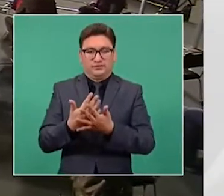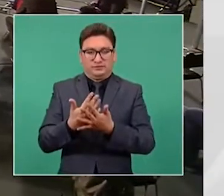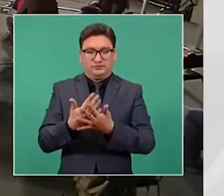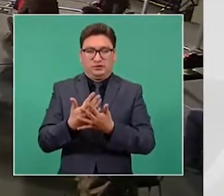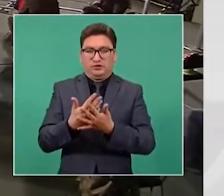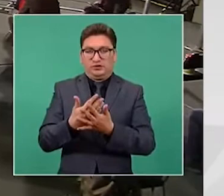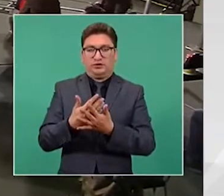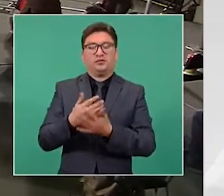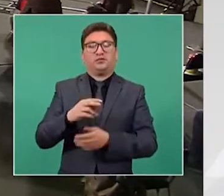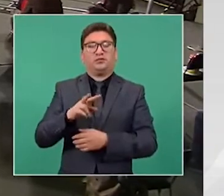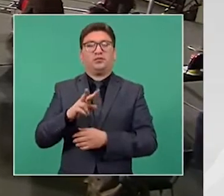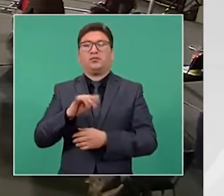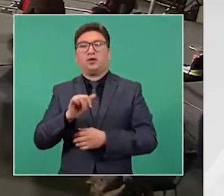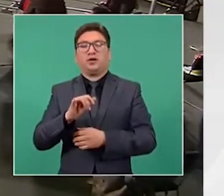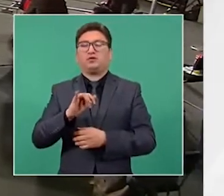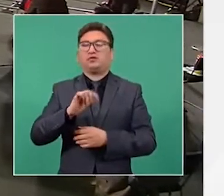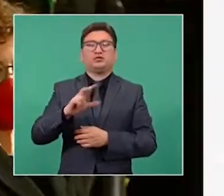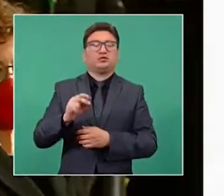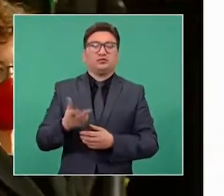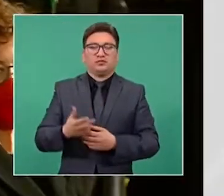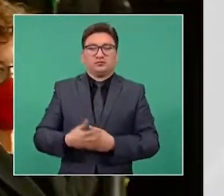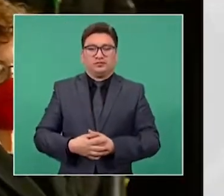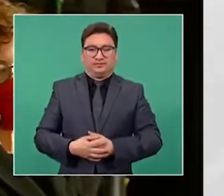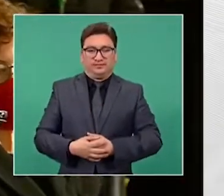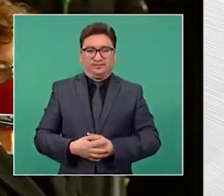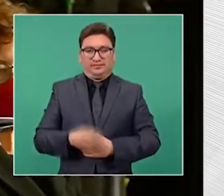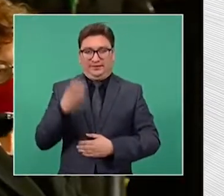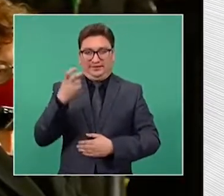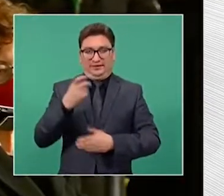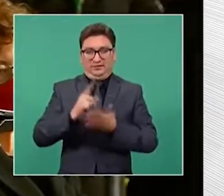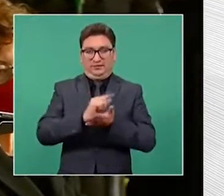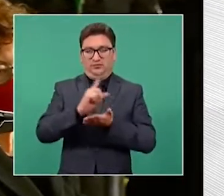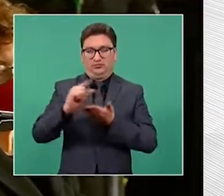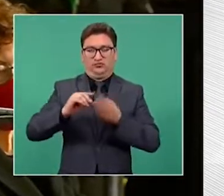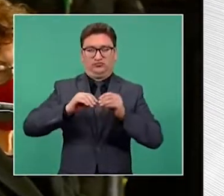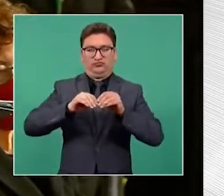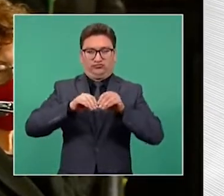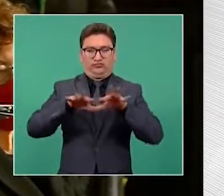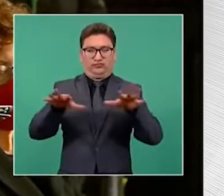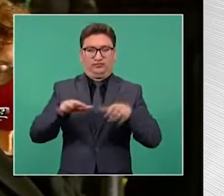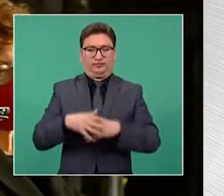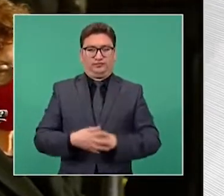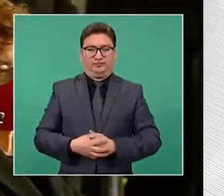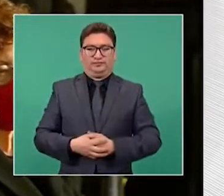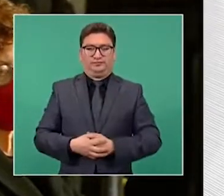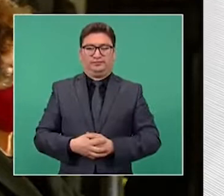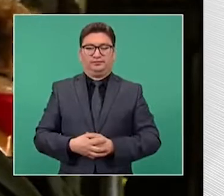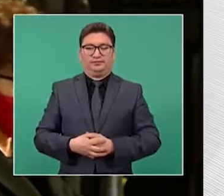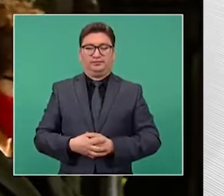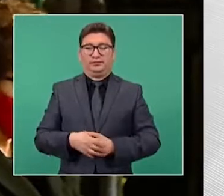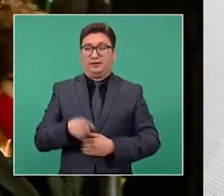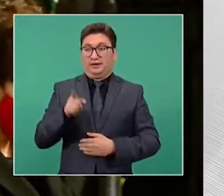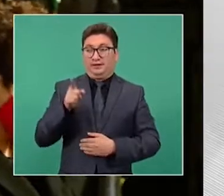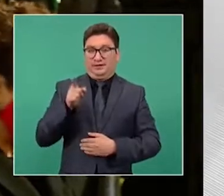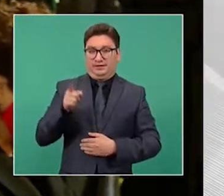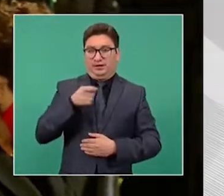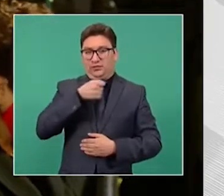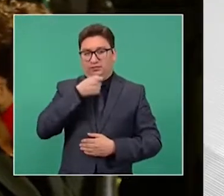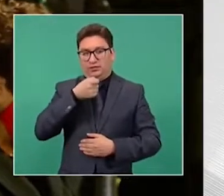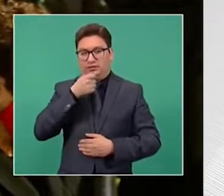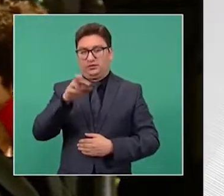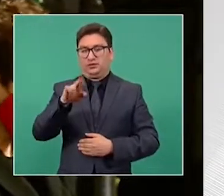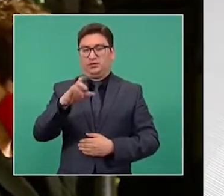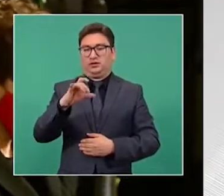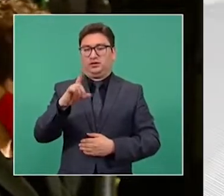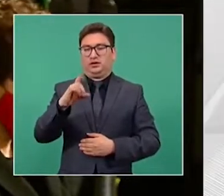va o no va. Esto es parte de lo publicado de lo subido en Twitter por parte del